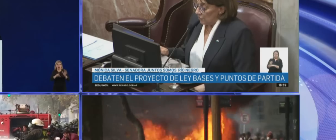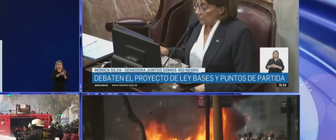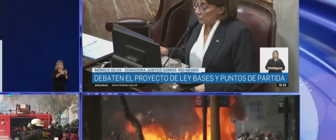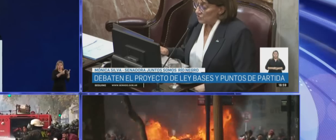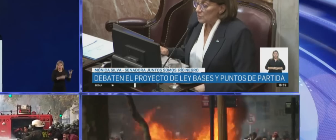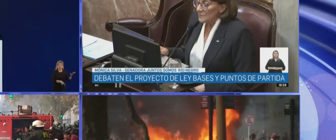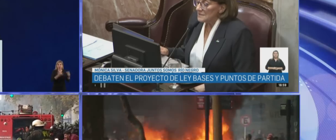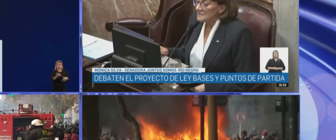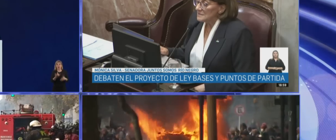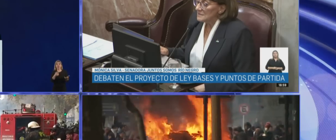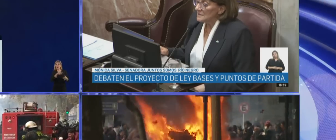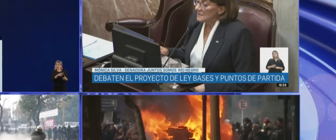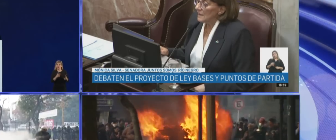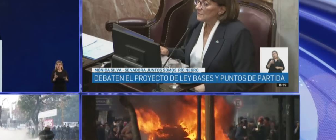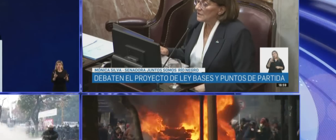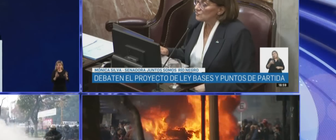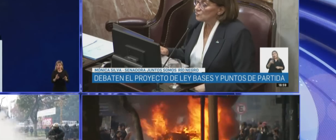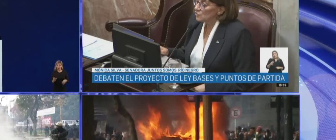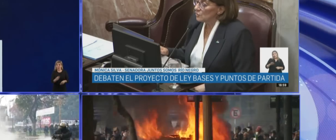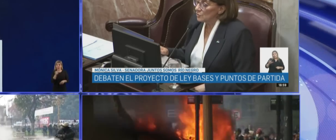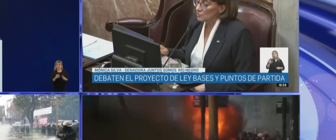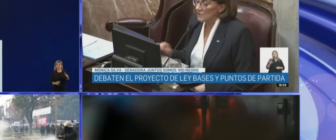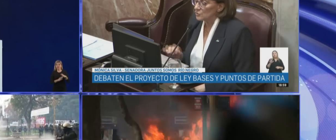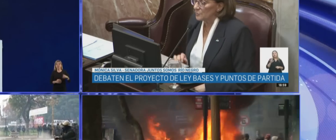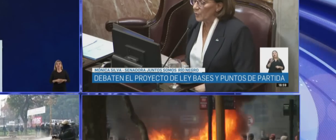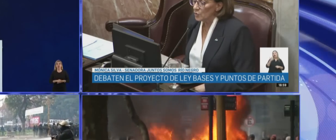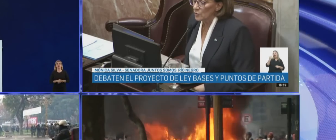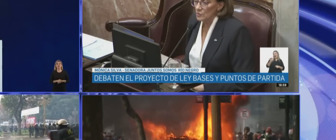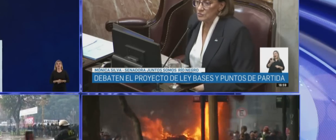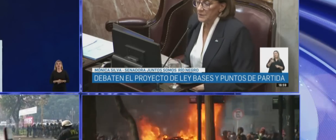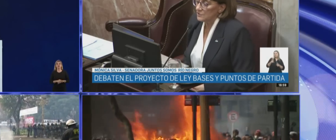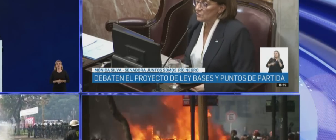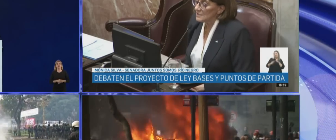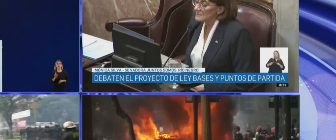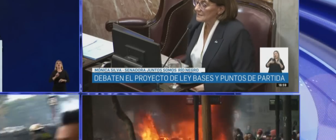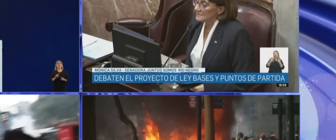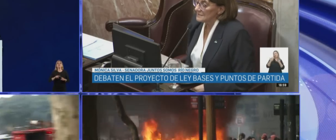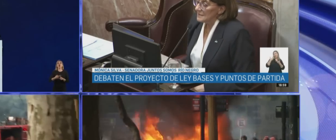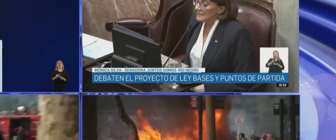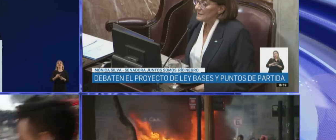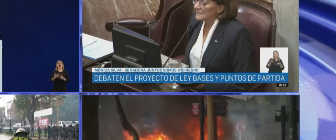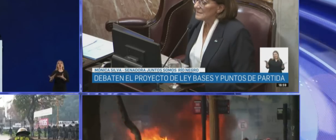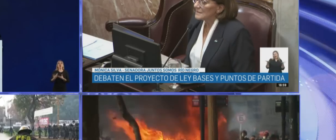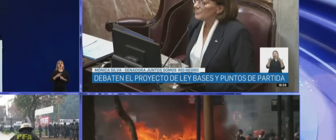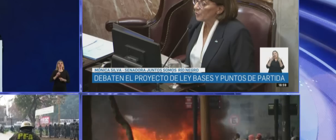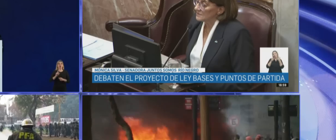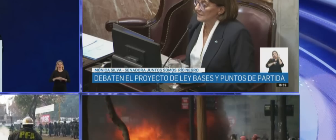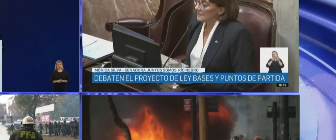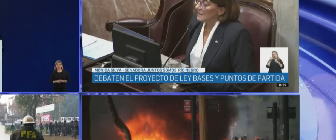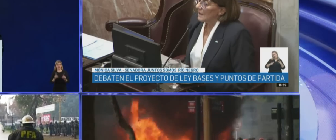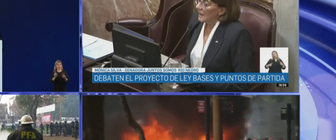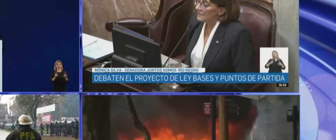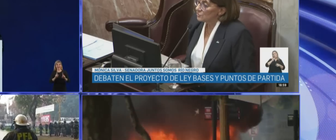Esto no es un tema menor. No es que nosotros, la política no nos acompañó. La